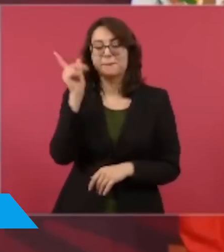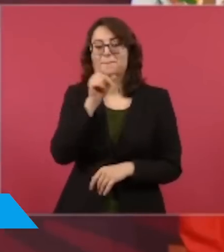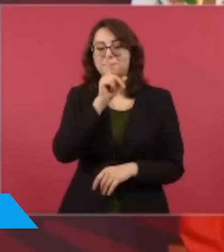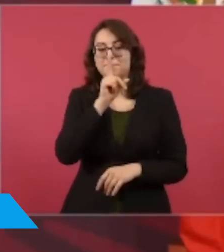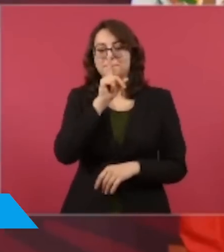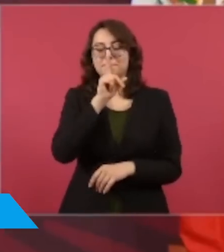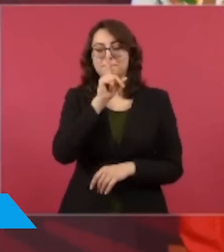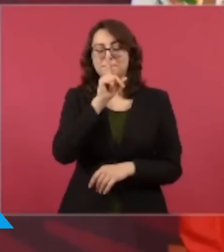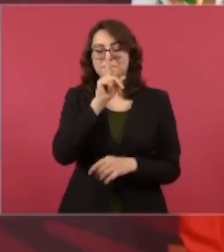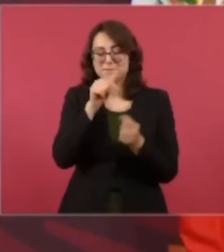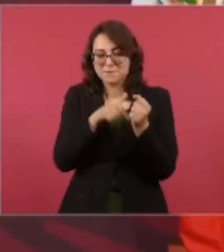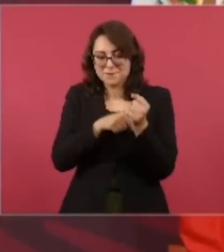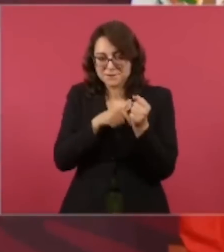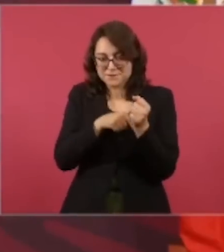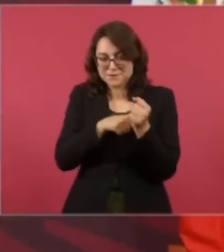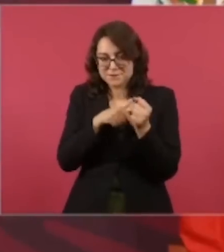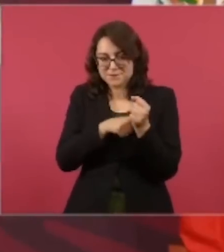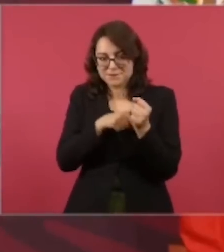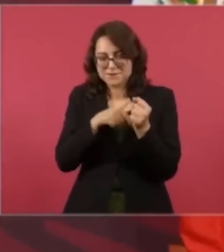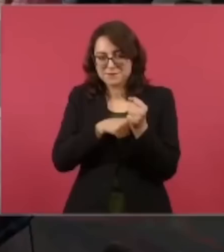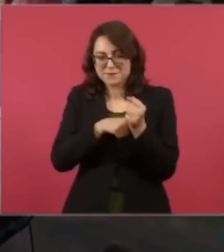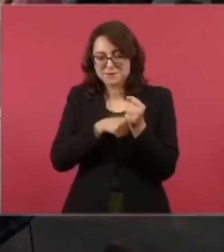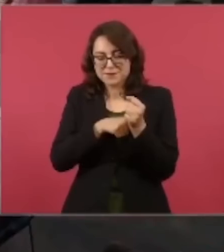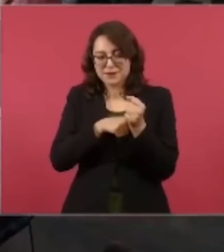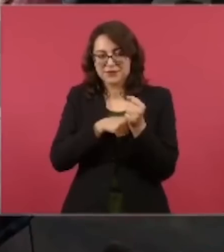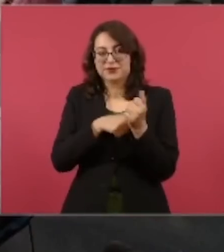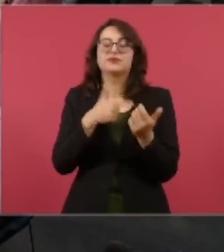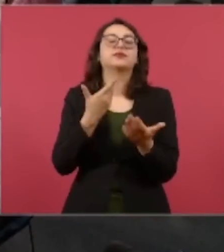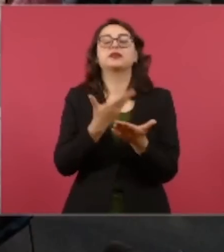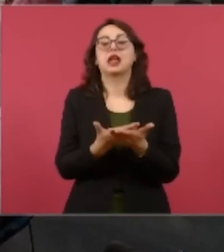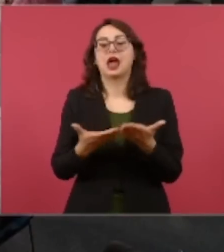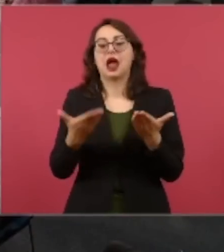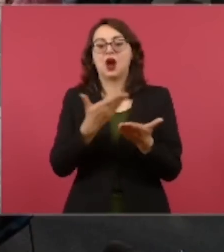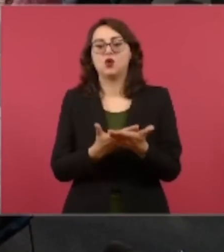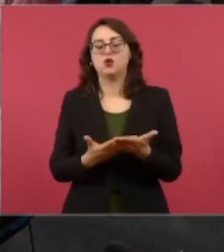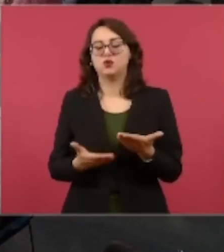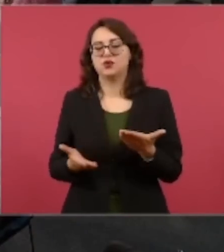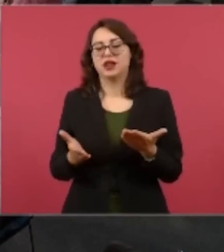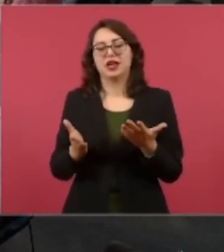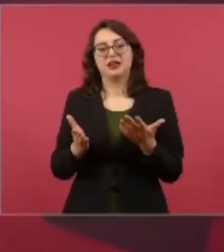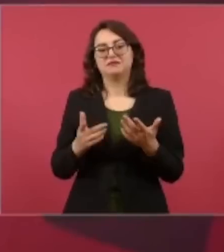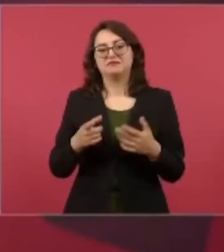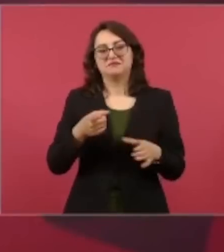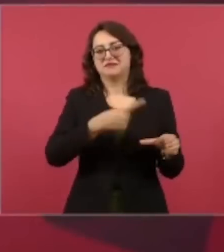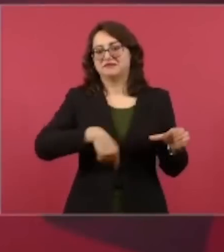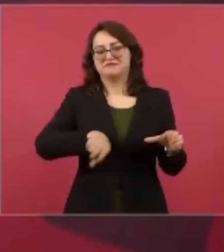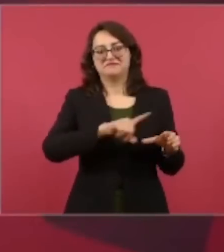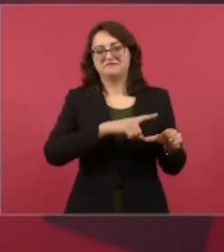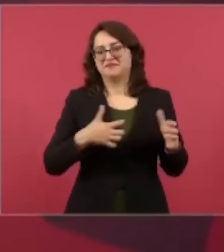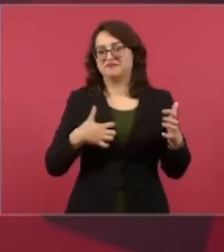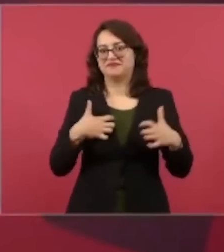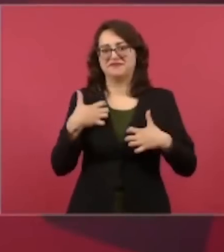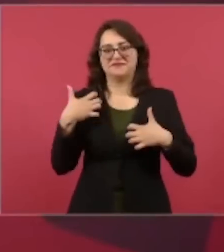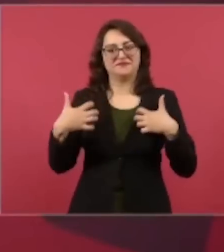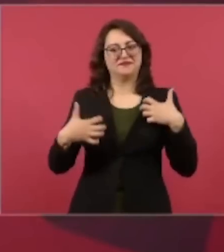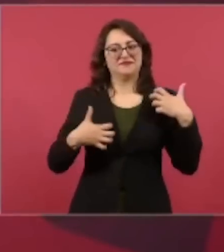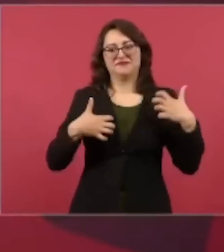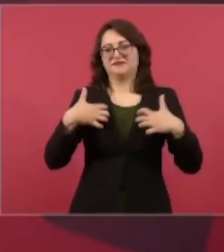ocultaba. Y ahora, por el enojo, está